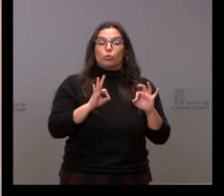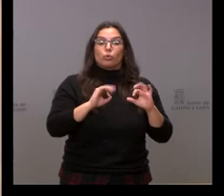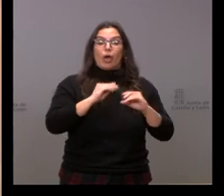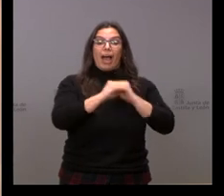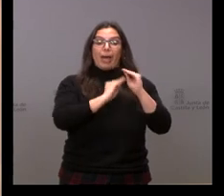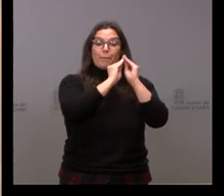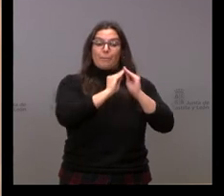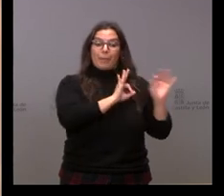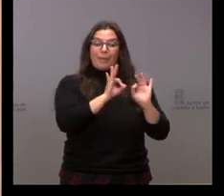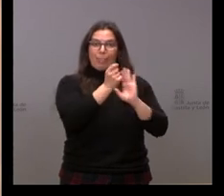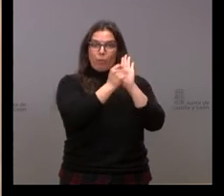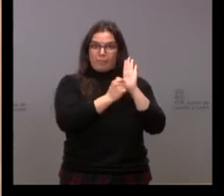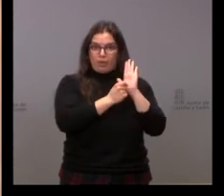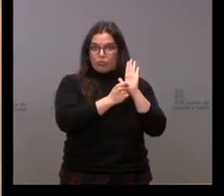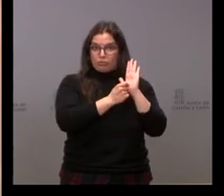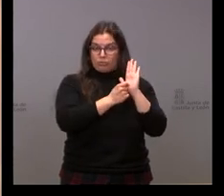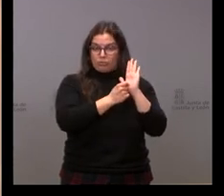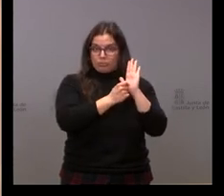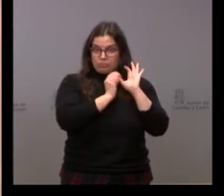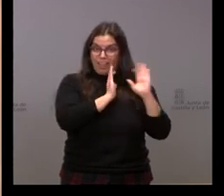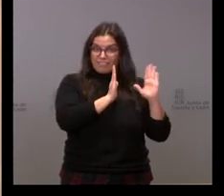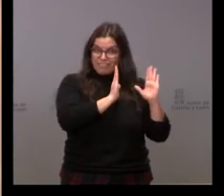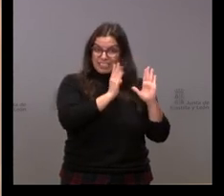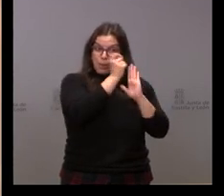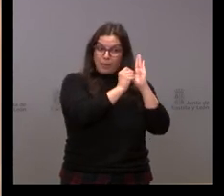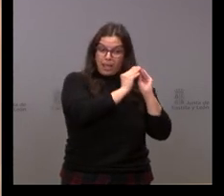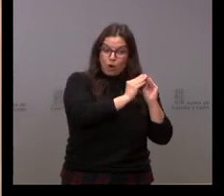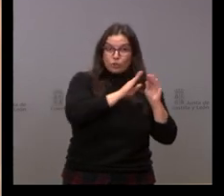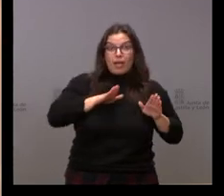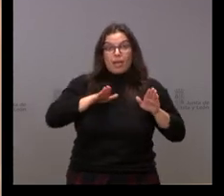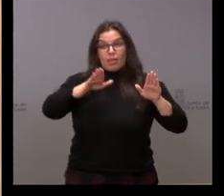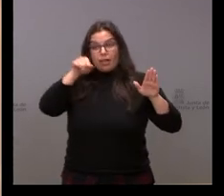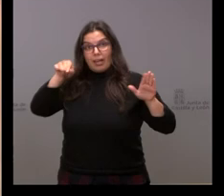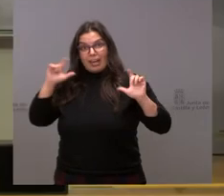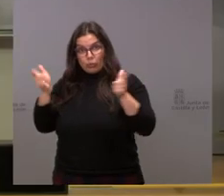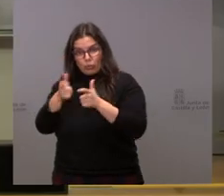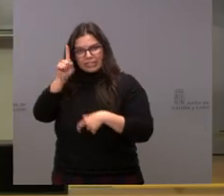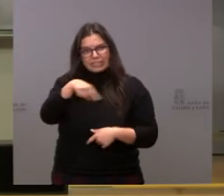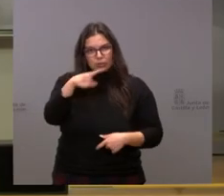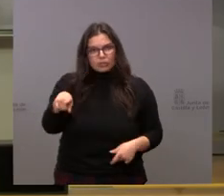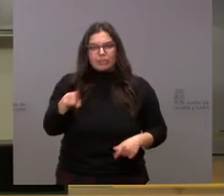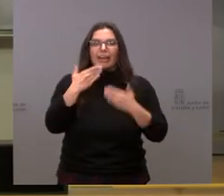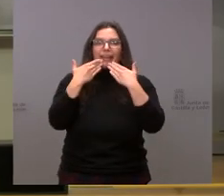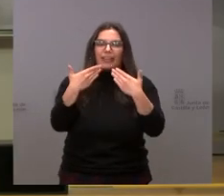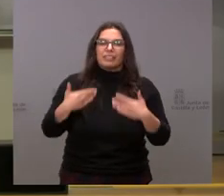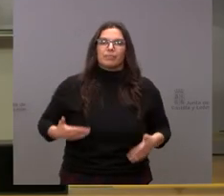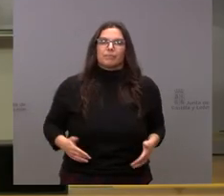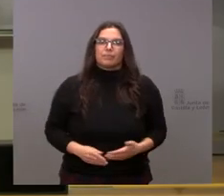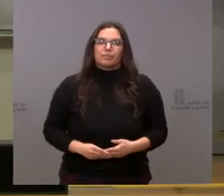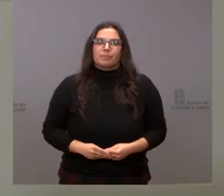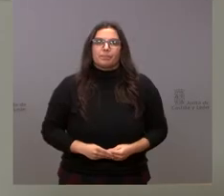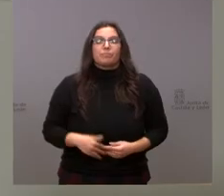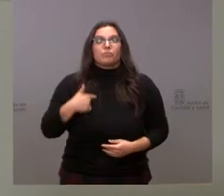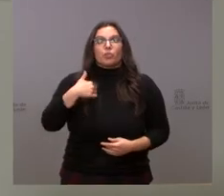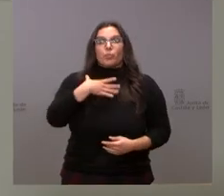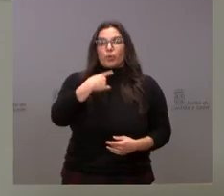contestado el consejero portavoz quería saber si efectivamente esas gafas que se encuentran gracias te puedo decir